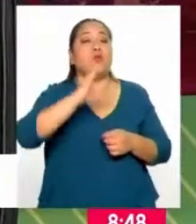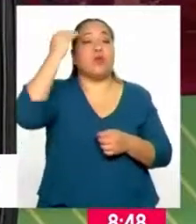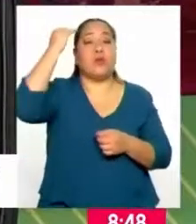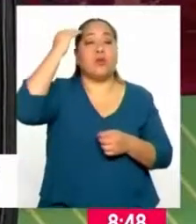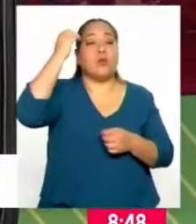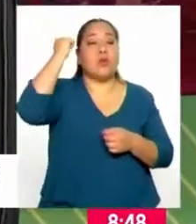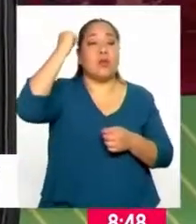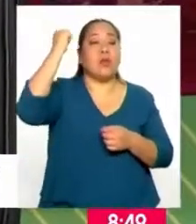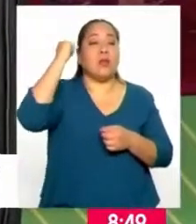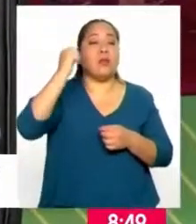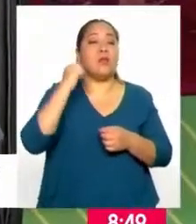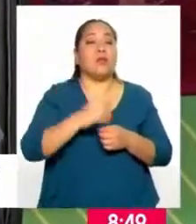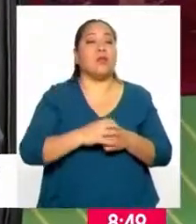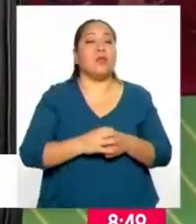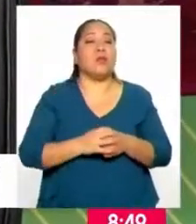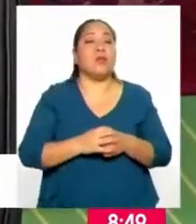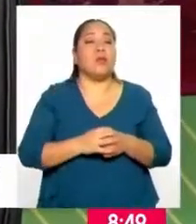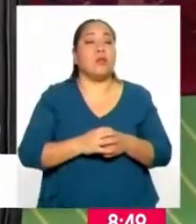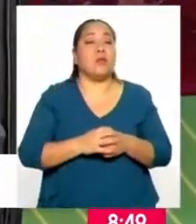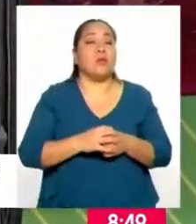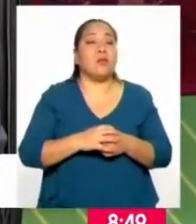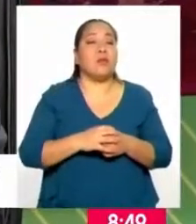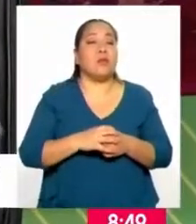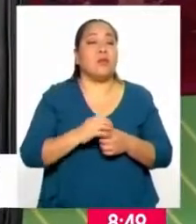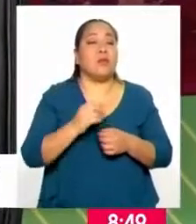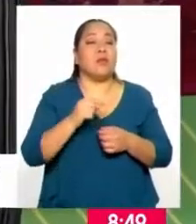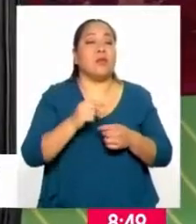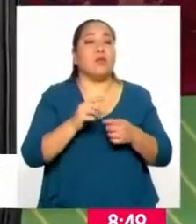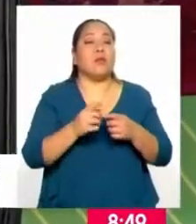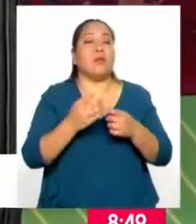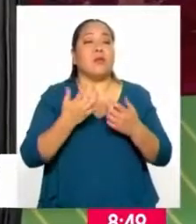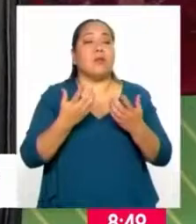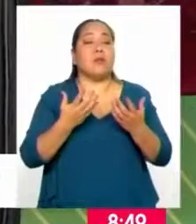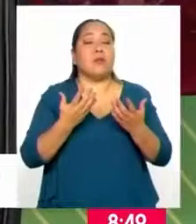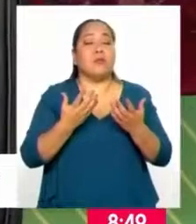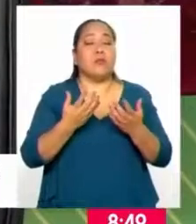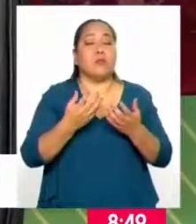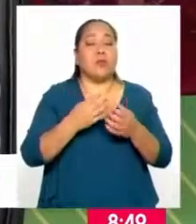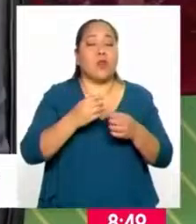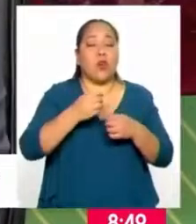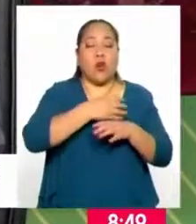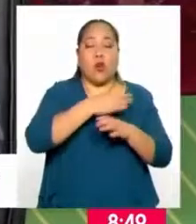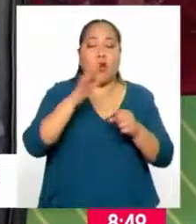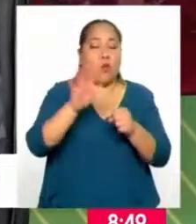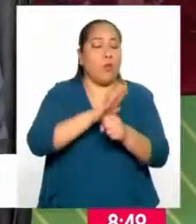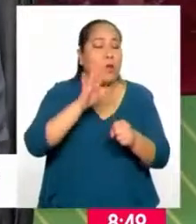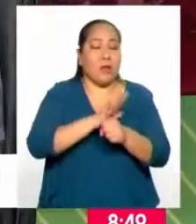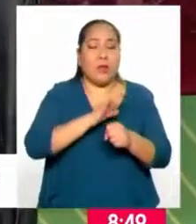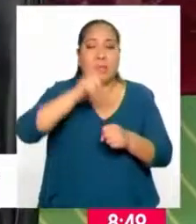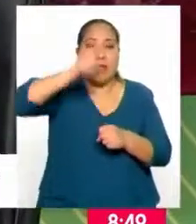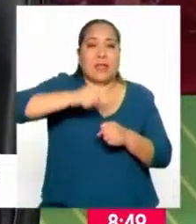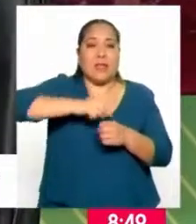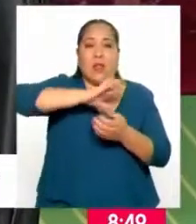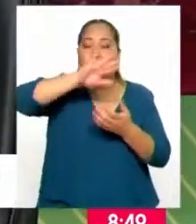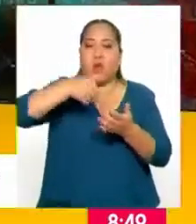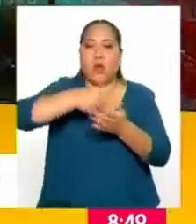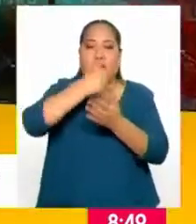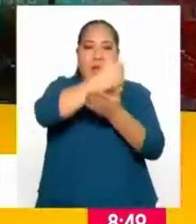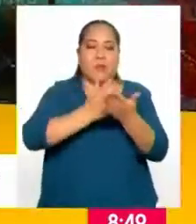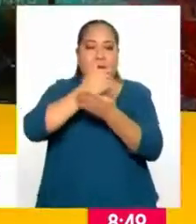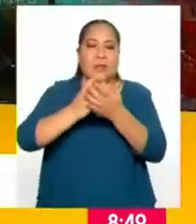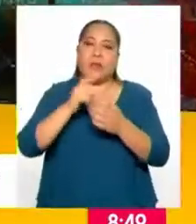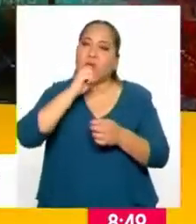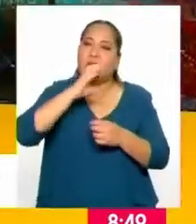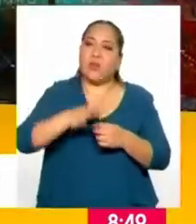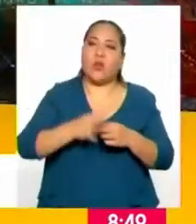poder defenderse de manera amplia y total, no por partes. Se necesita, por tanto, todos los elementos. Si estamos hablando